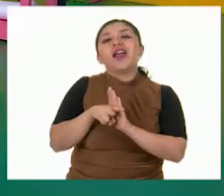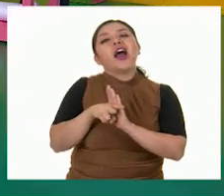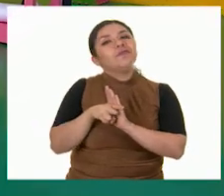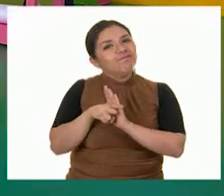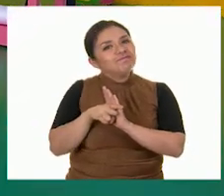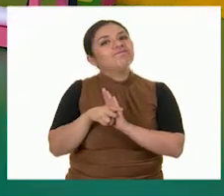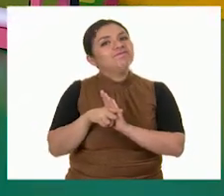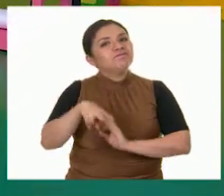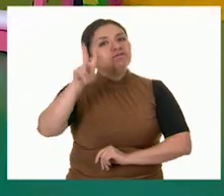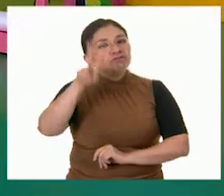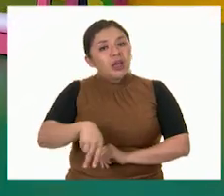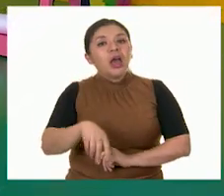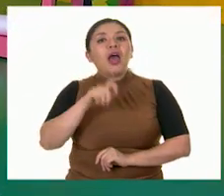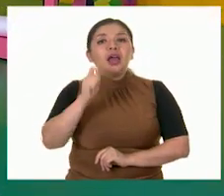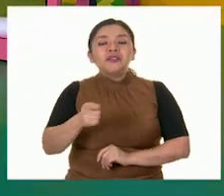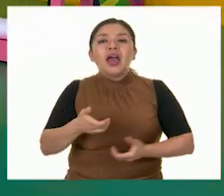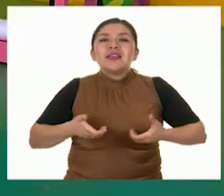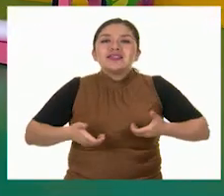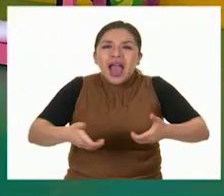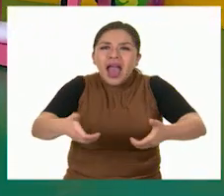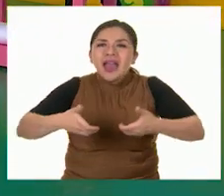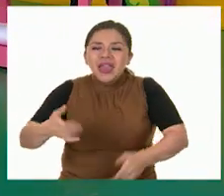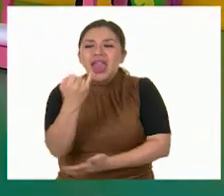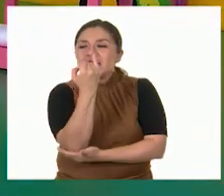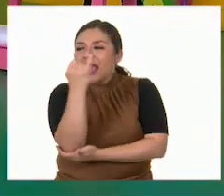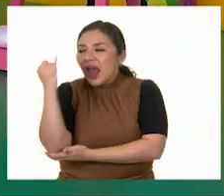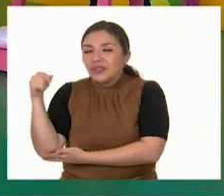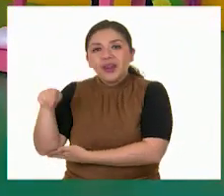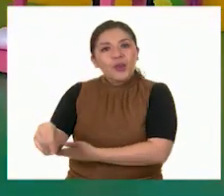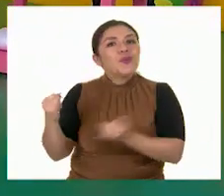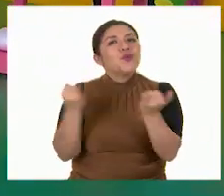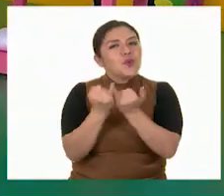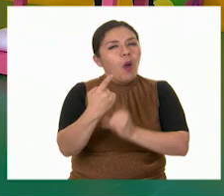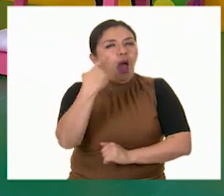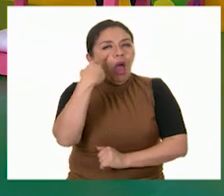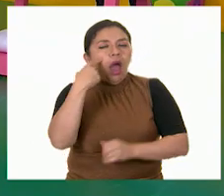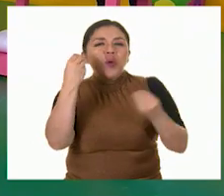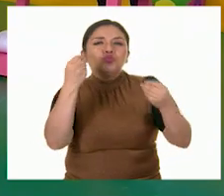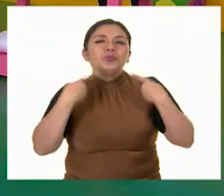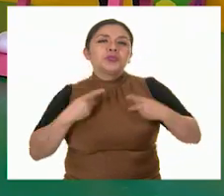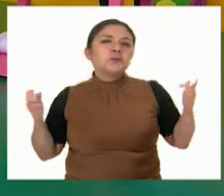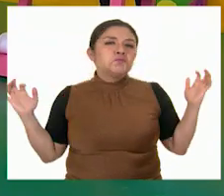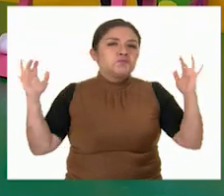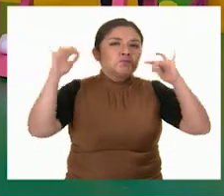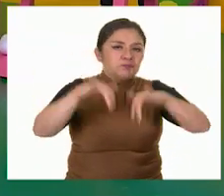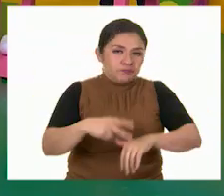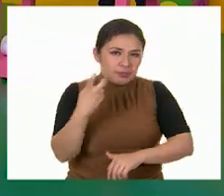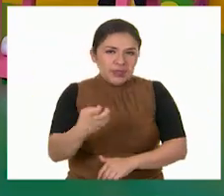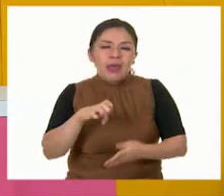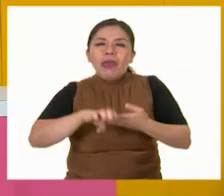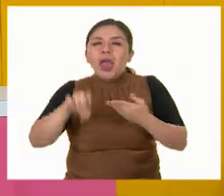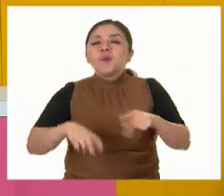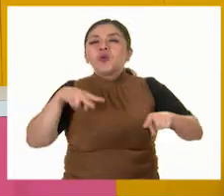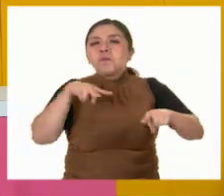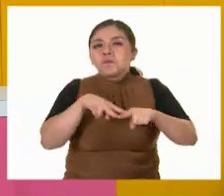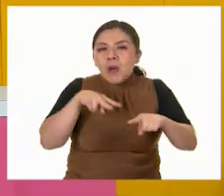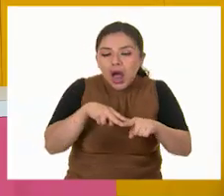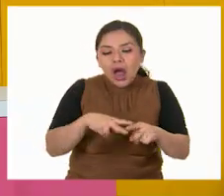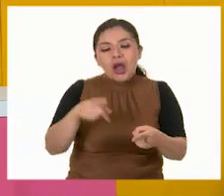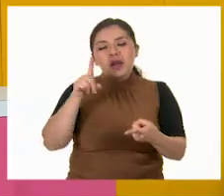pues bueno, las banquetas y las jardineras también son estos lugares comunes. Sí, por ejemplo, los